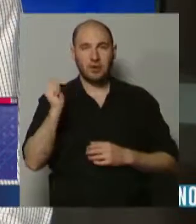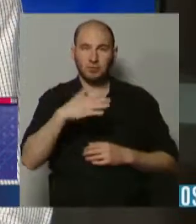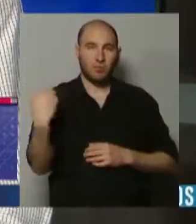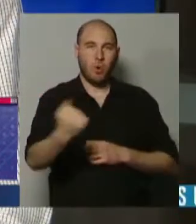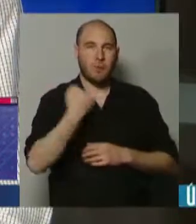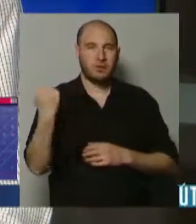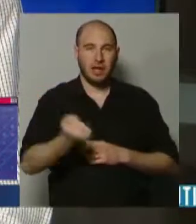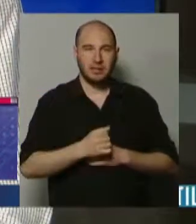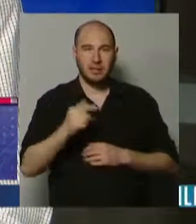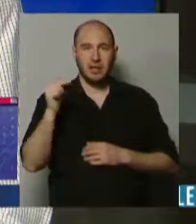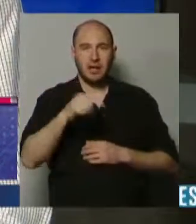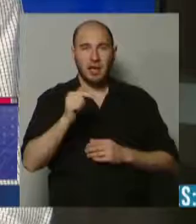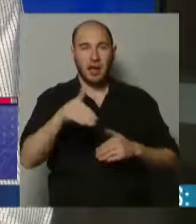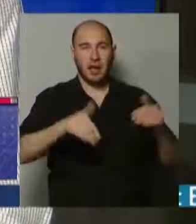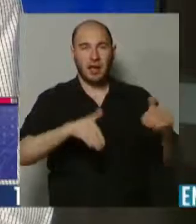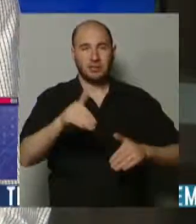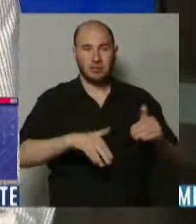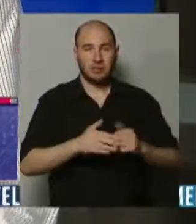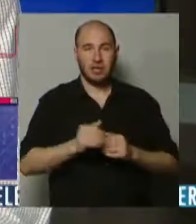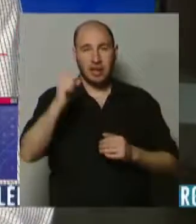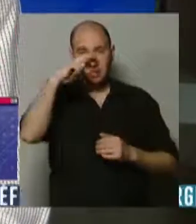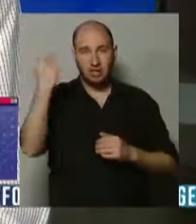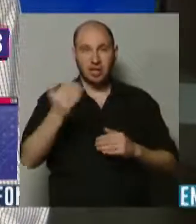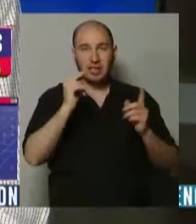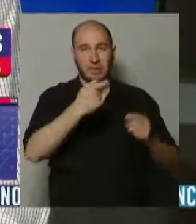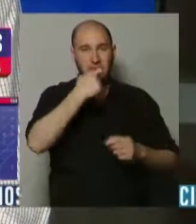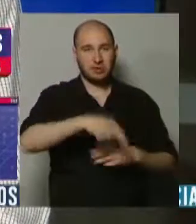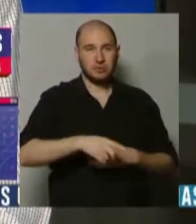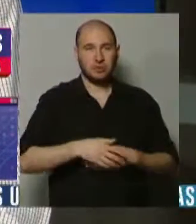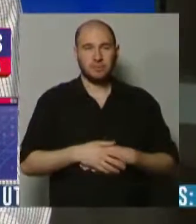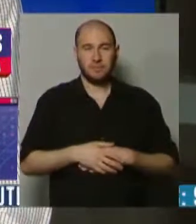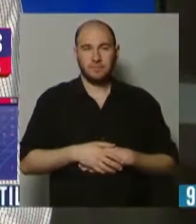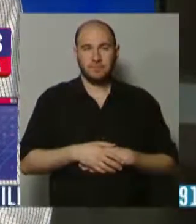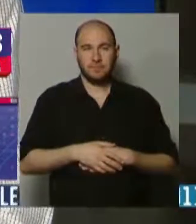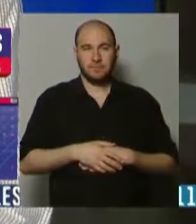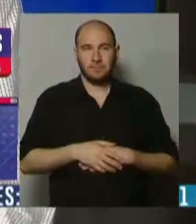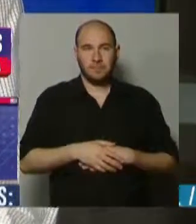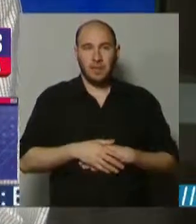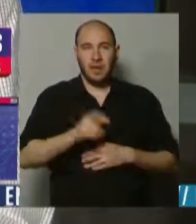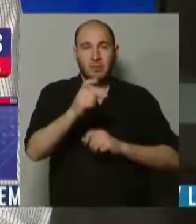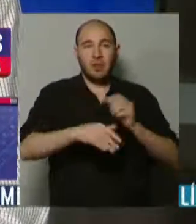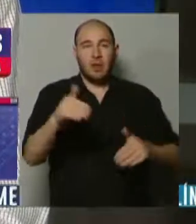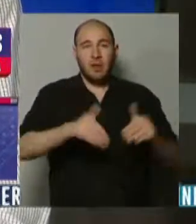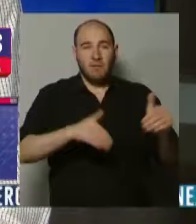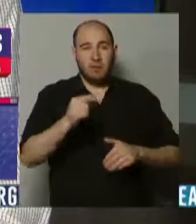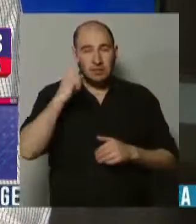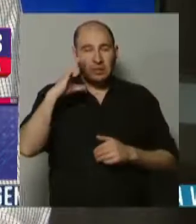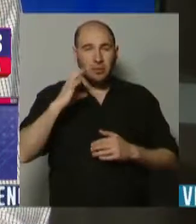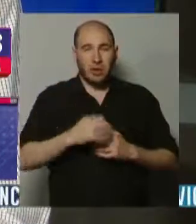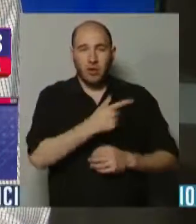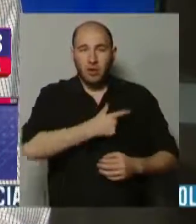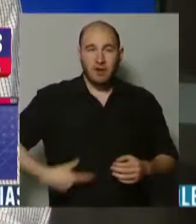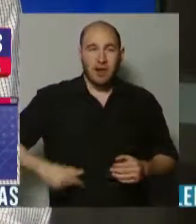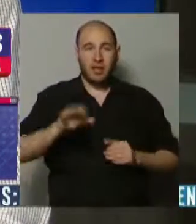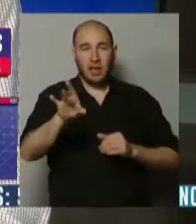papel fundamental a la hora de las elecciones, tanto a nivel nacional como a nivel provincial. Los votantes han tenido en cuenta que el